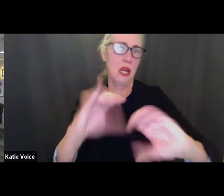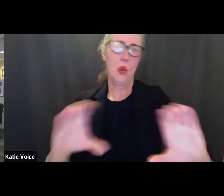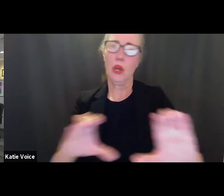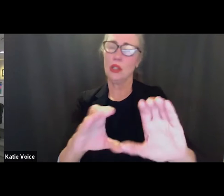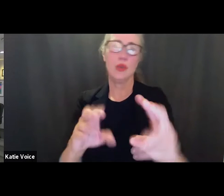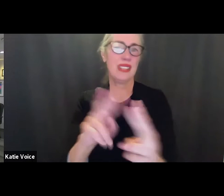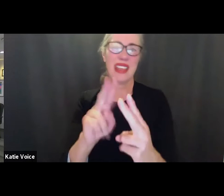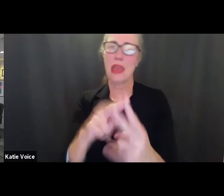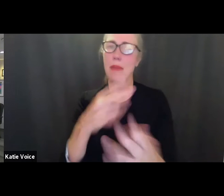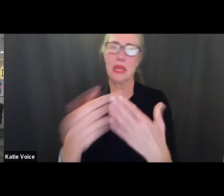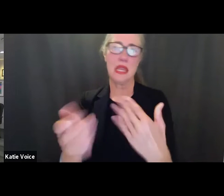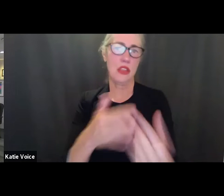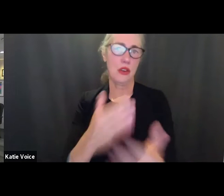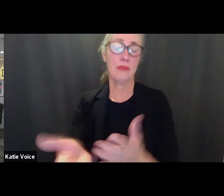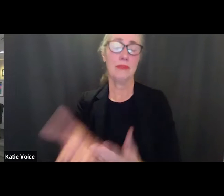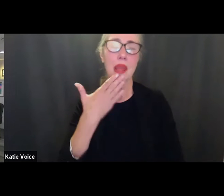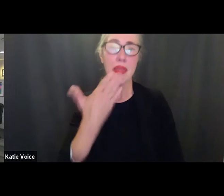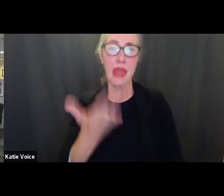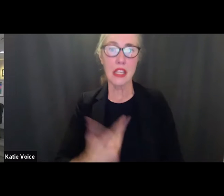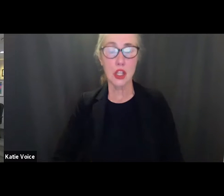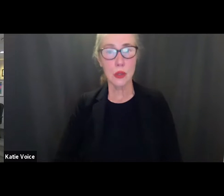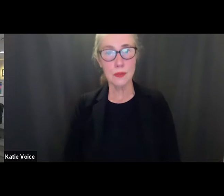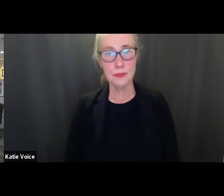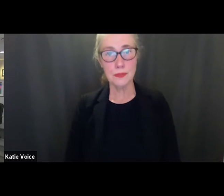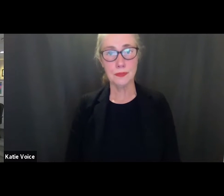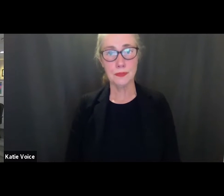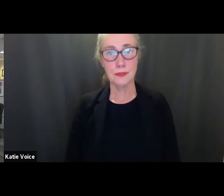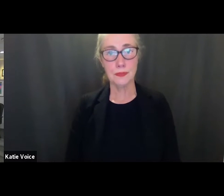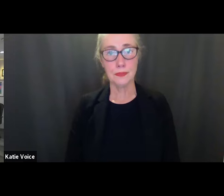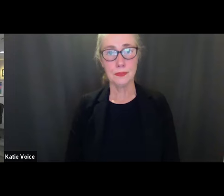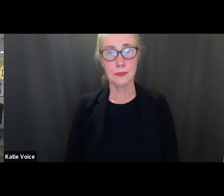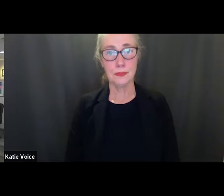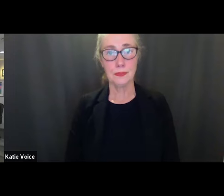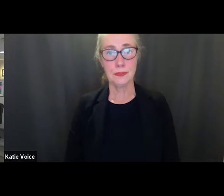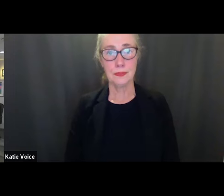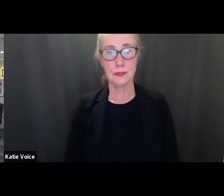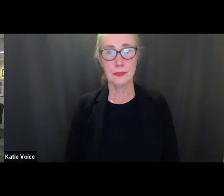niños, tampoco ustedes no tienen ni idea qué les va a causar a los niños. Gracias.